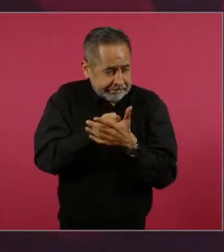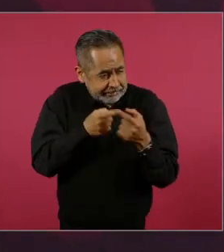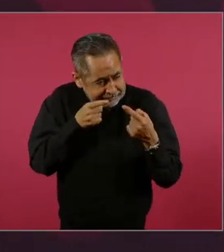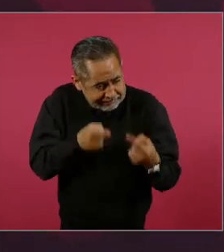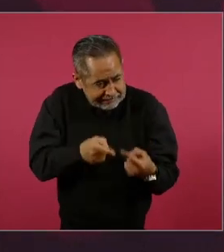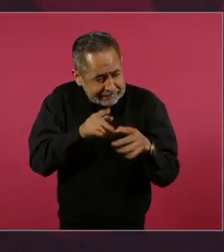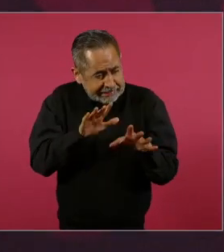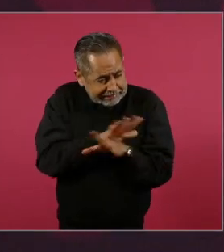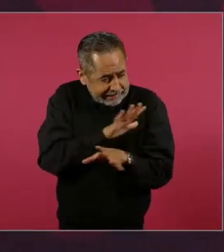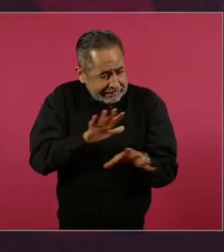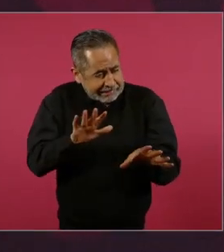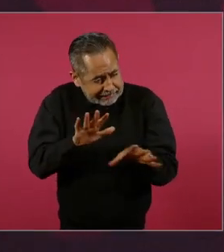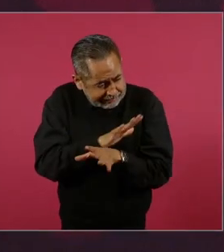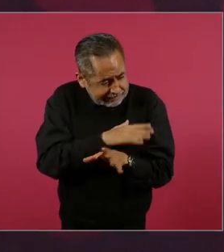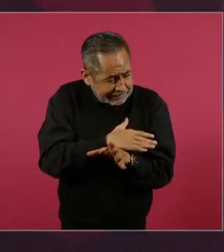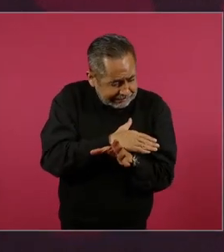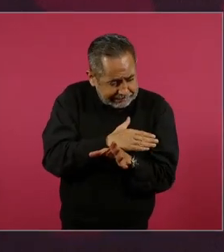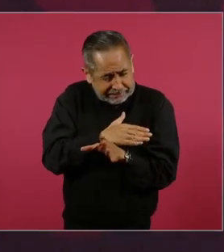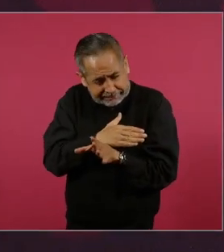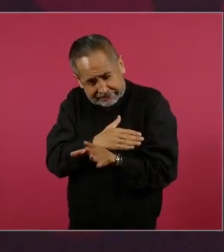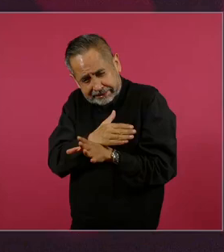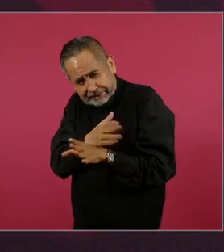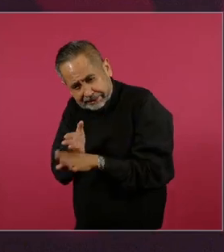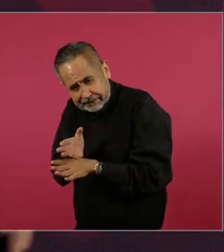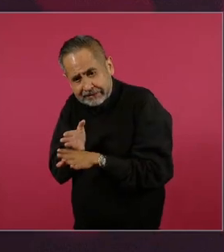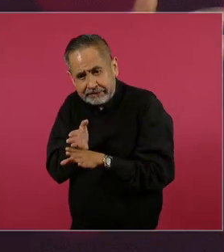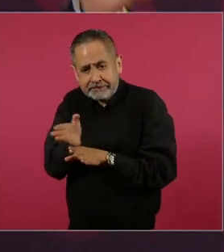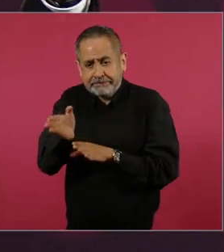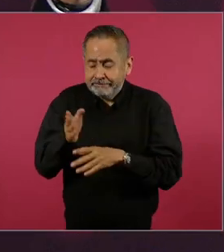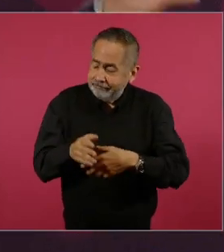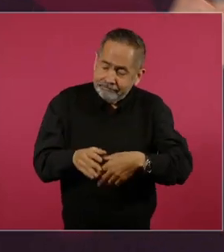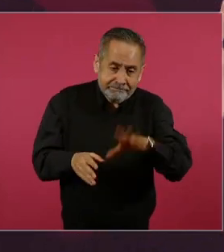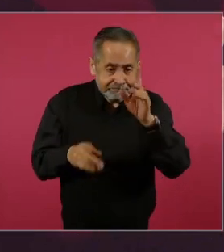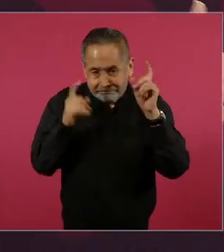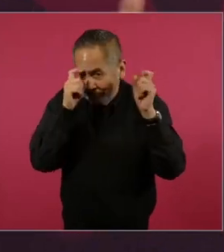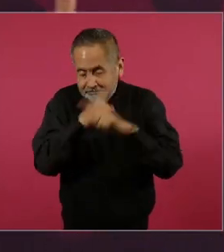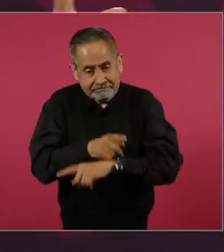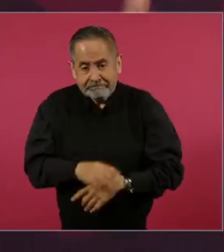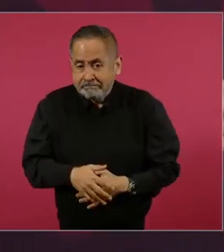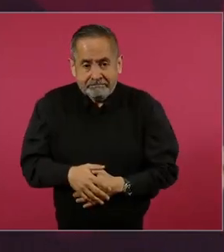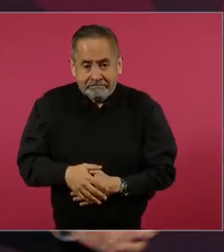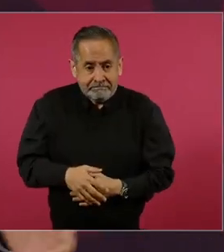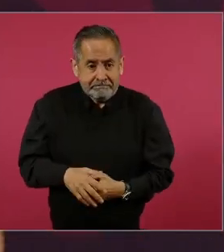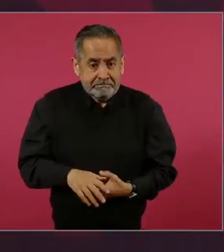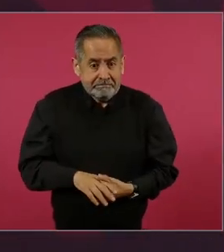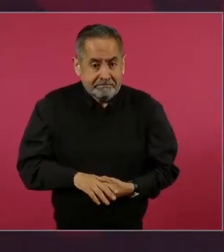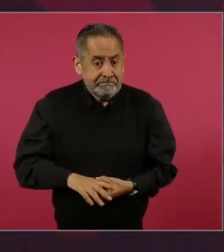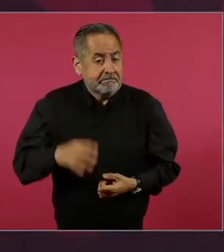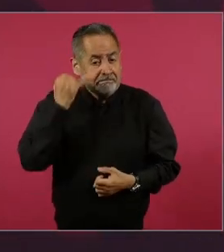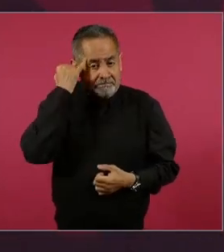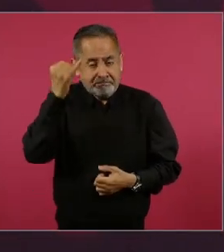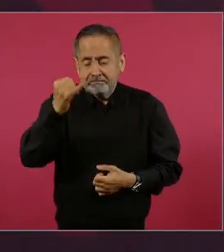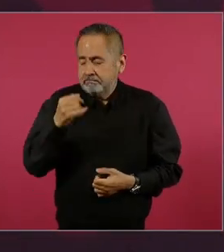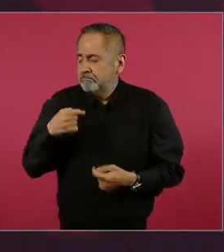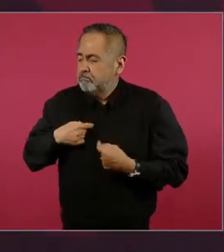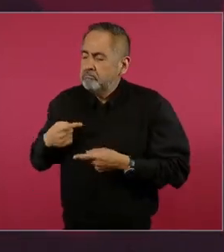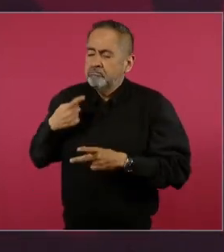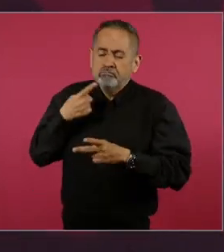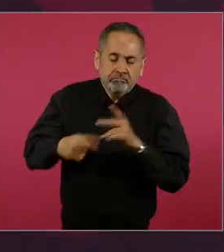enderezar en tuertos. Imagínense llegar y